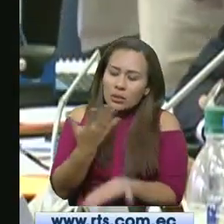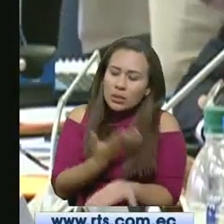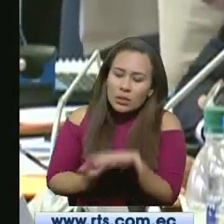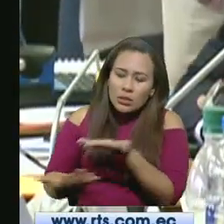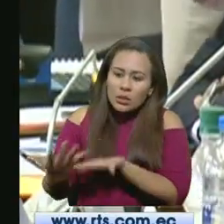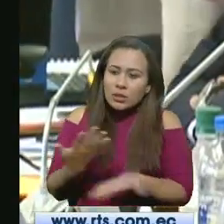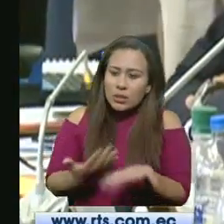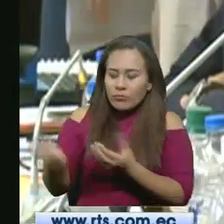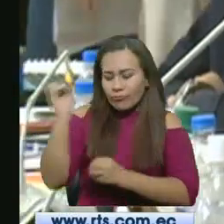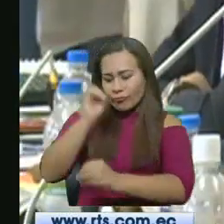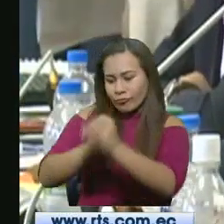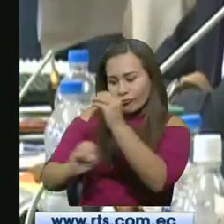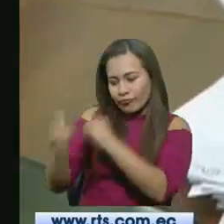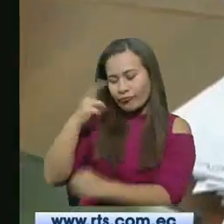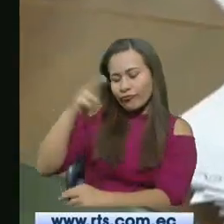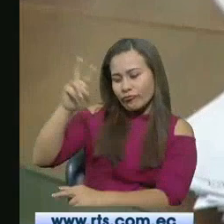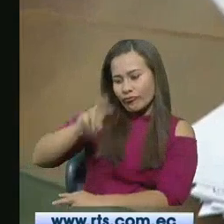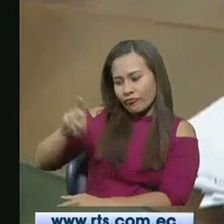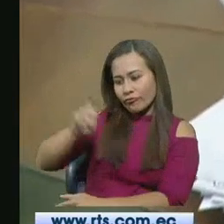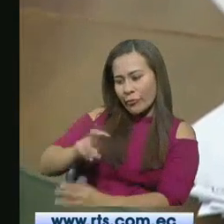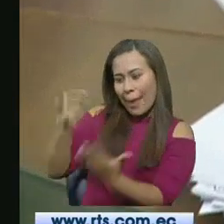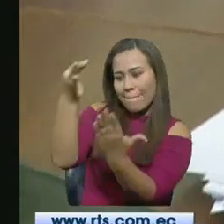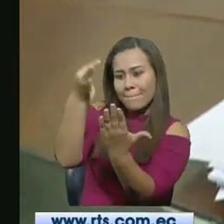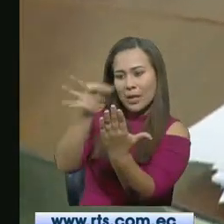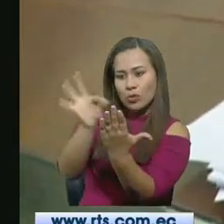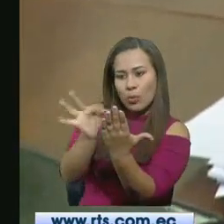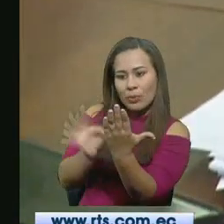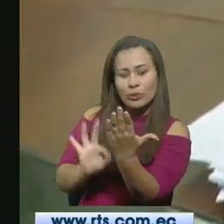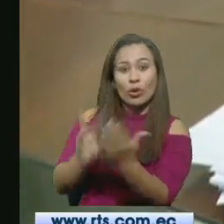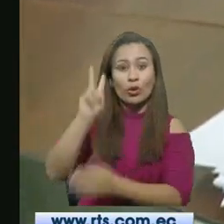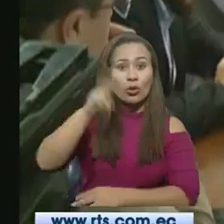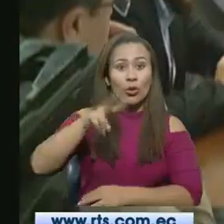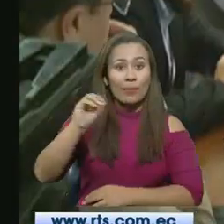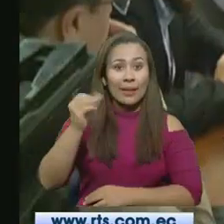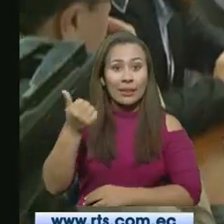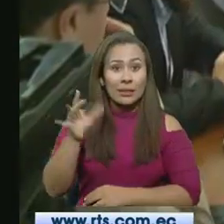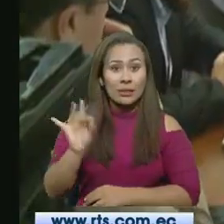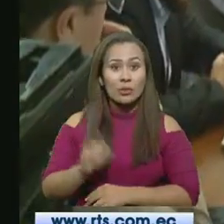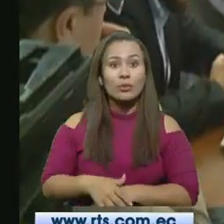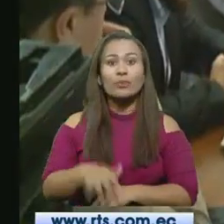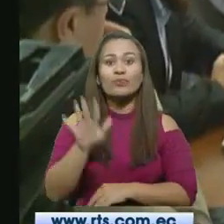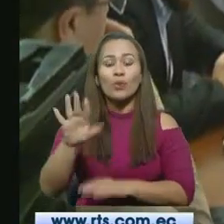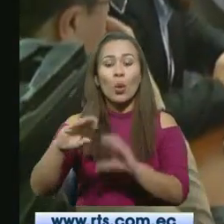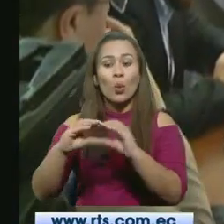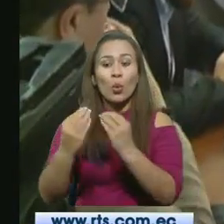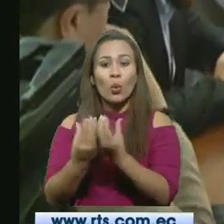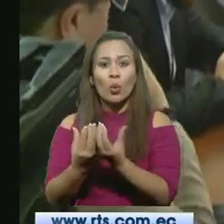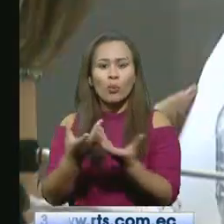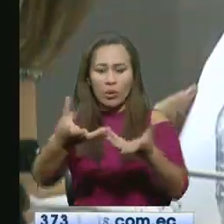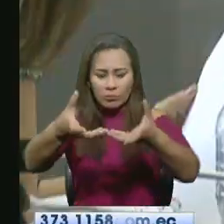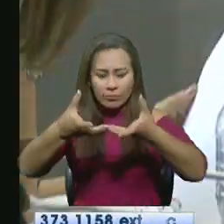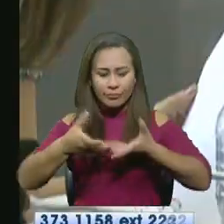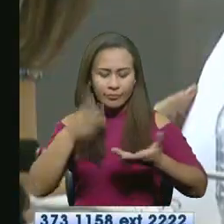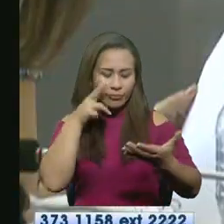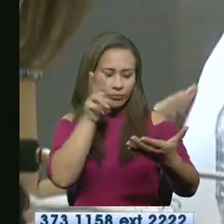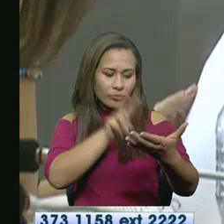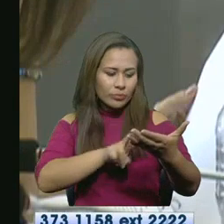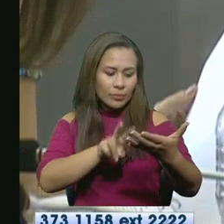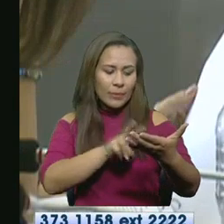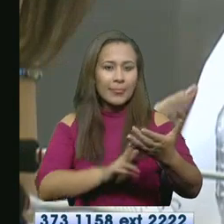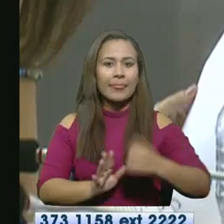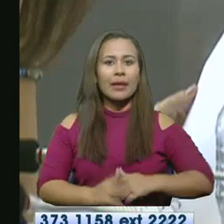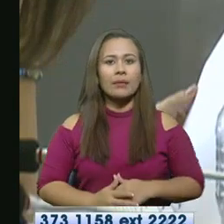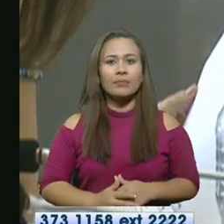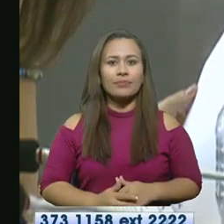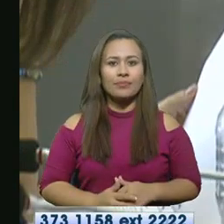con observaciones, de la proforma presupuestaria de 2018. En país habían reparos ante lo enviado por el Ejecutivo. El plan de austeridad era